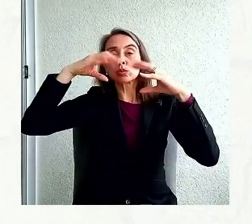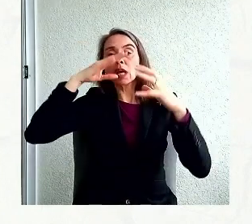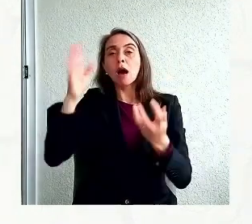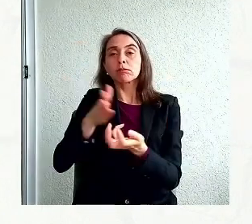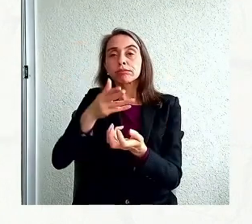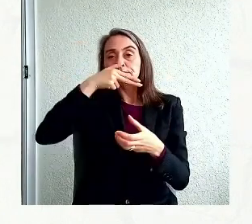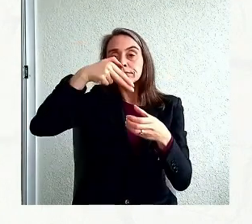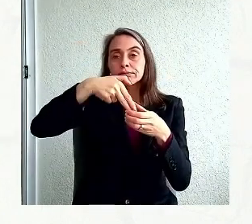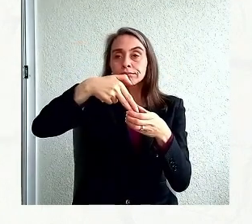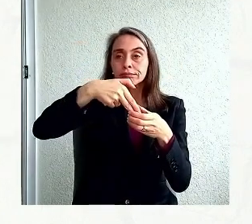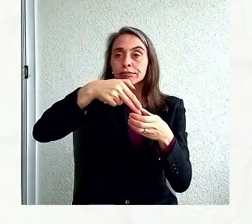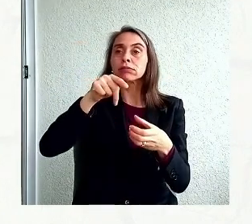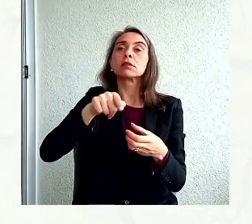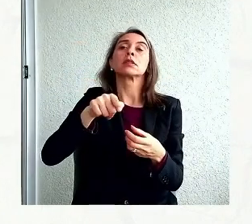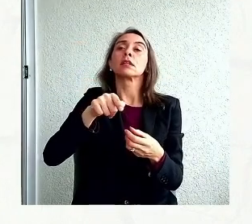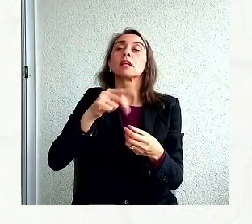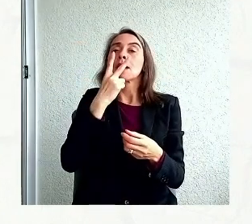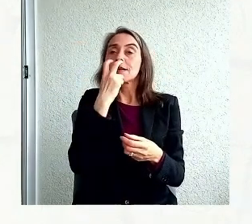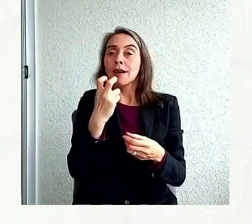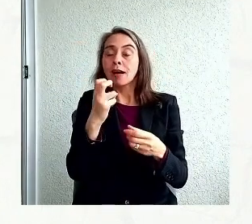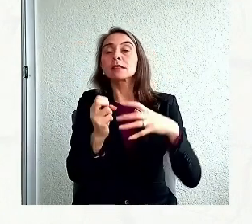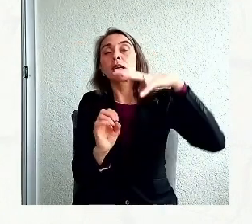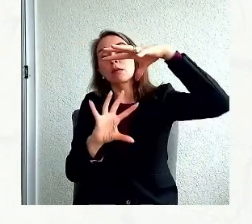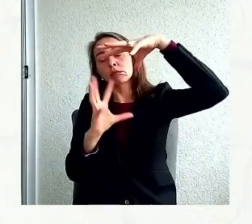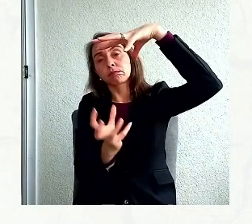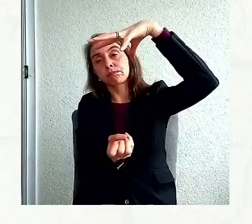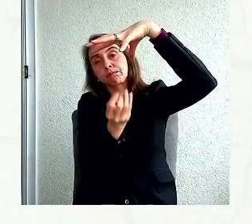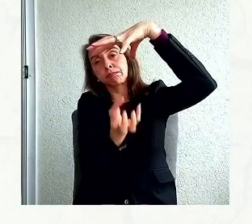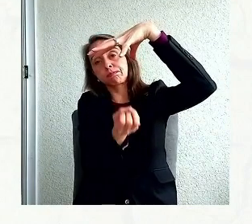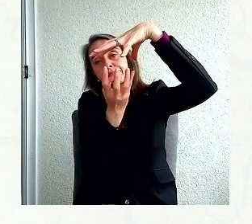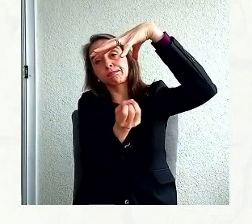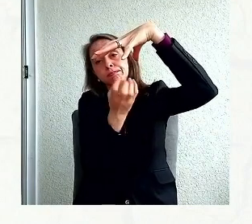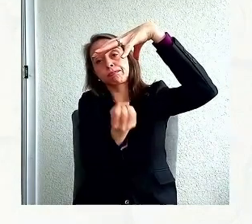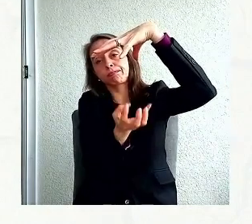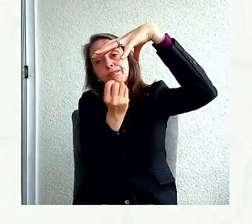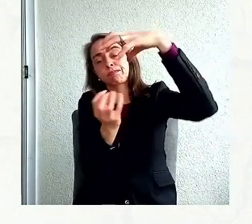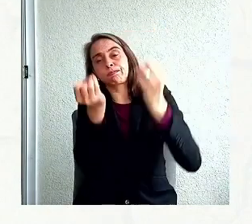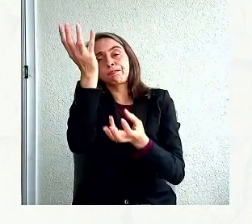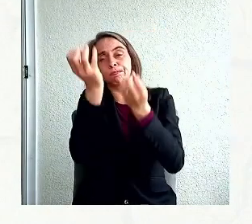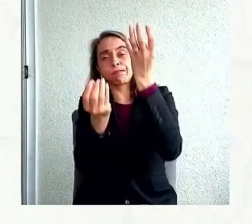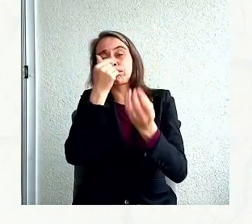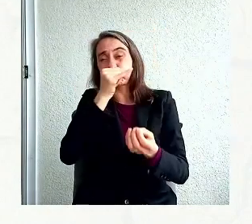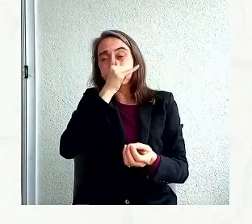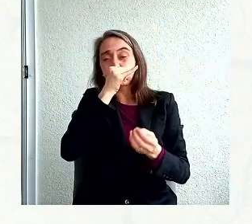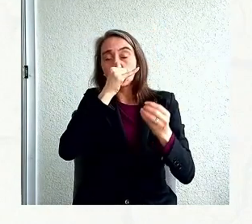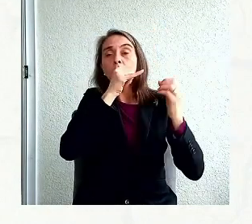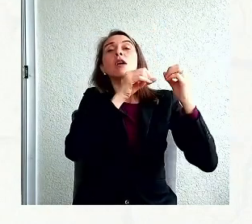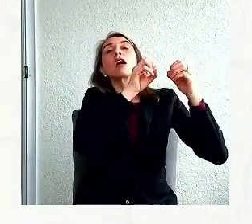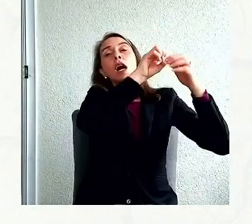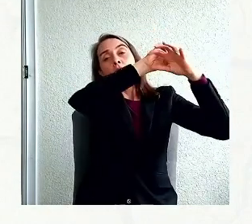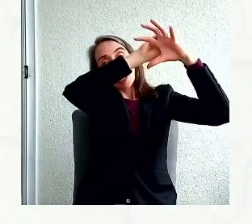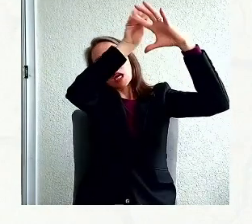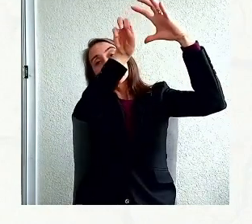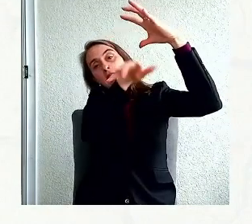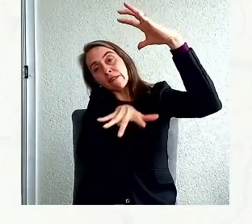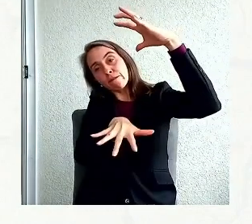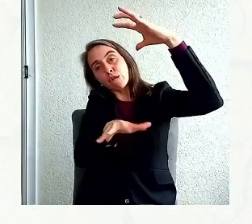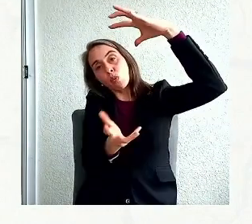grandes impactos sobre la Antártica, con un 43% de pérdida de los hielos